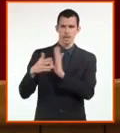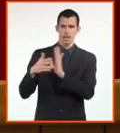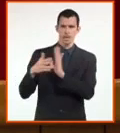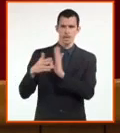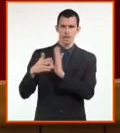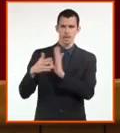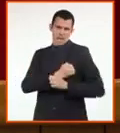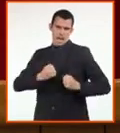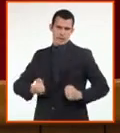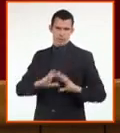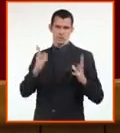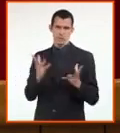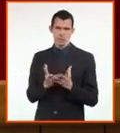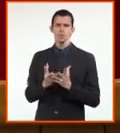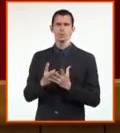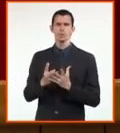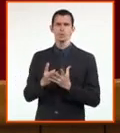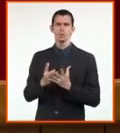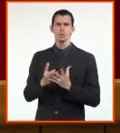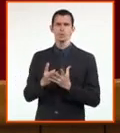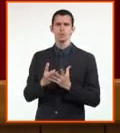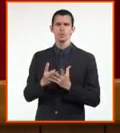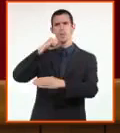ante el bloqueo, resistencia y